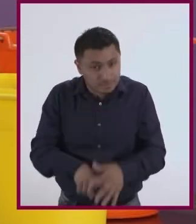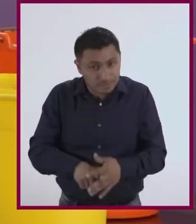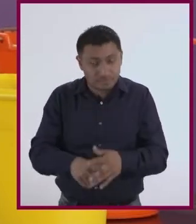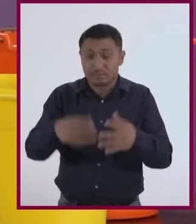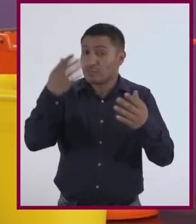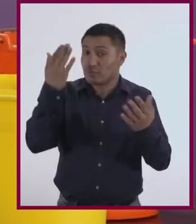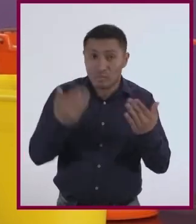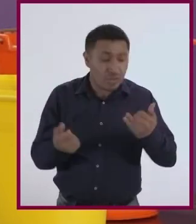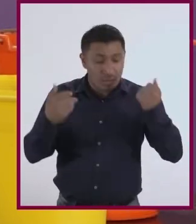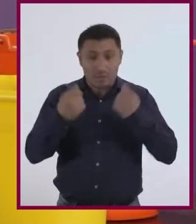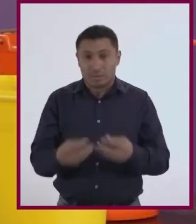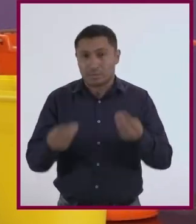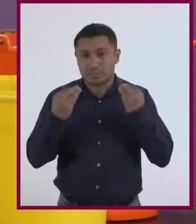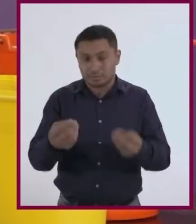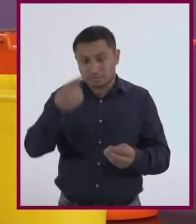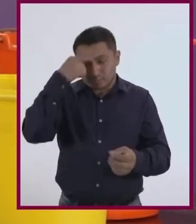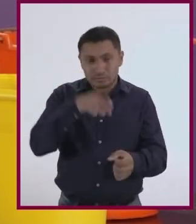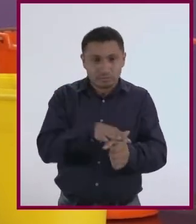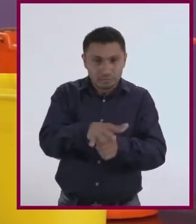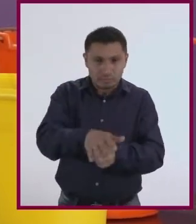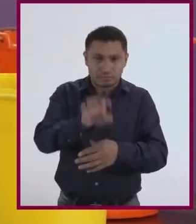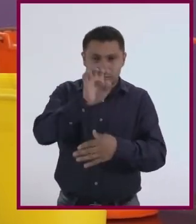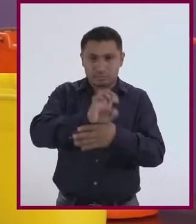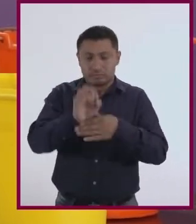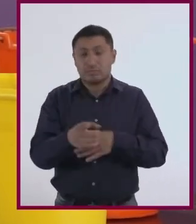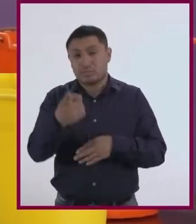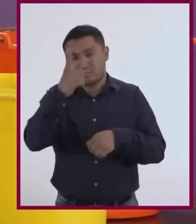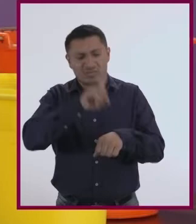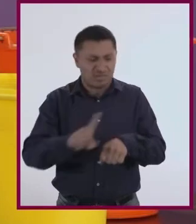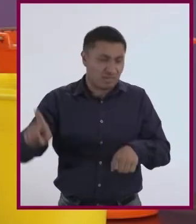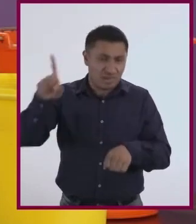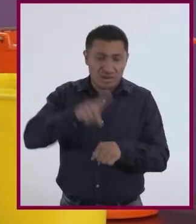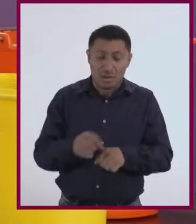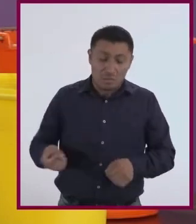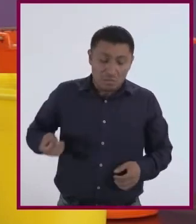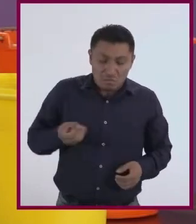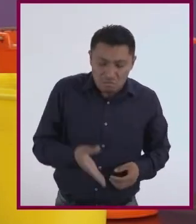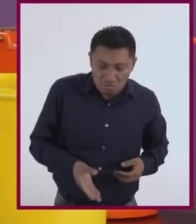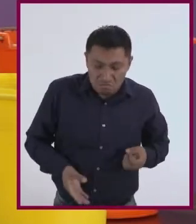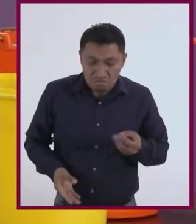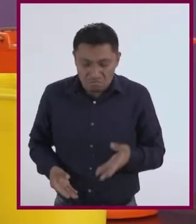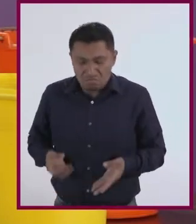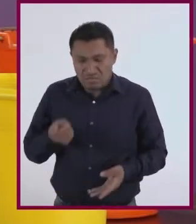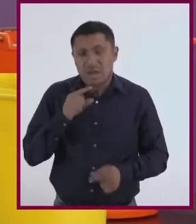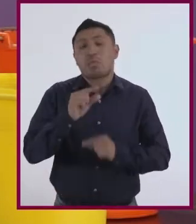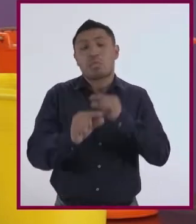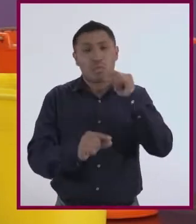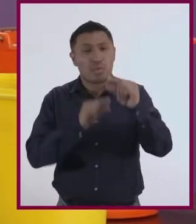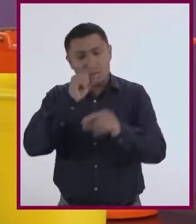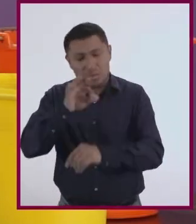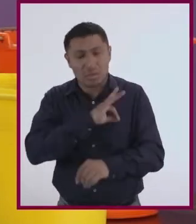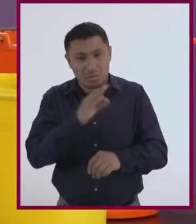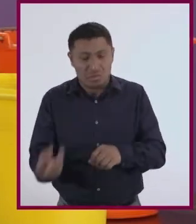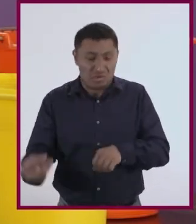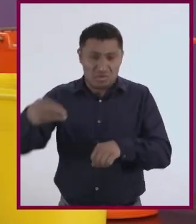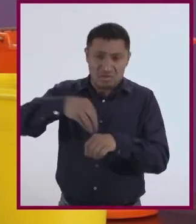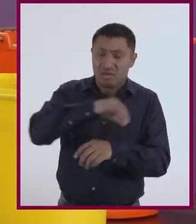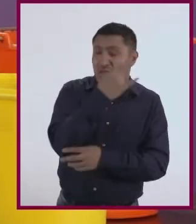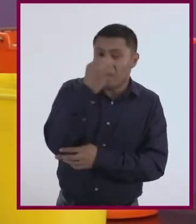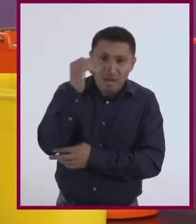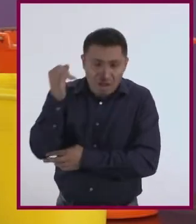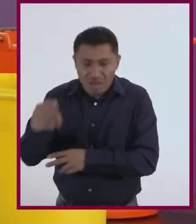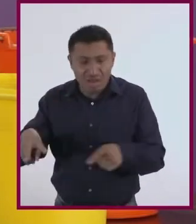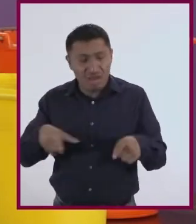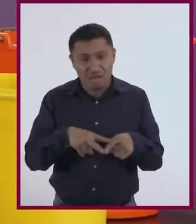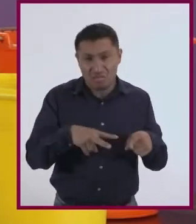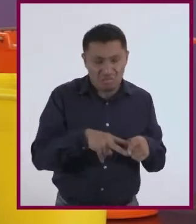suficientes residuos para llenar la compostera, entonces diario puedes ir echando los restos que se van generando. Se pueden sumar restos de jardín o de